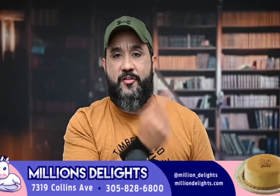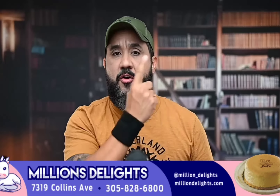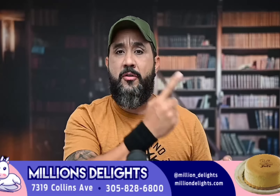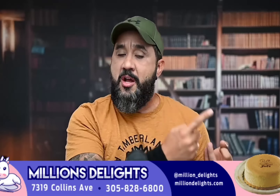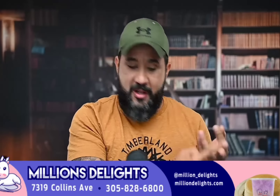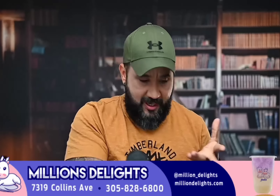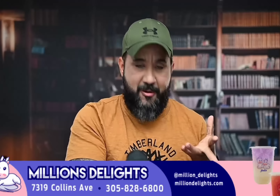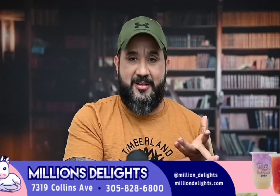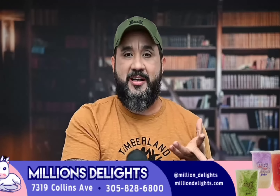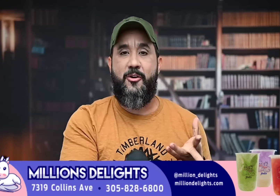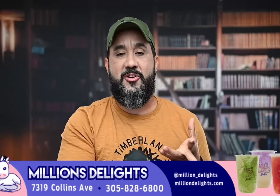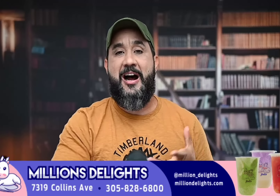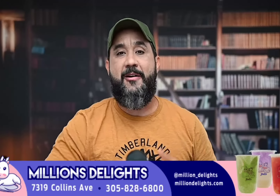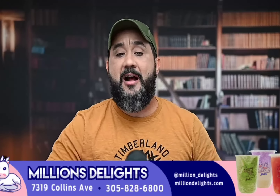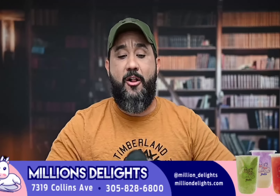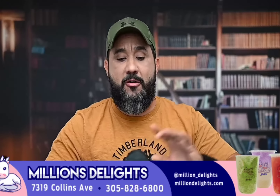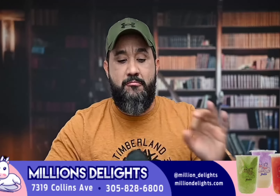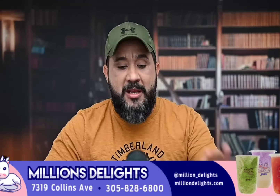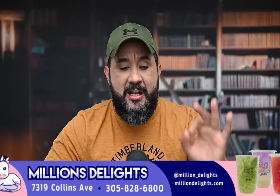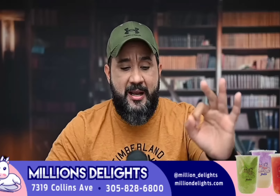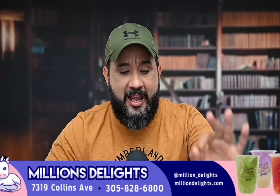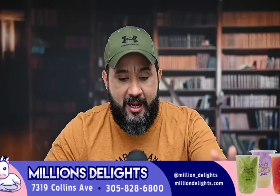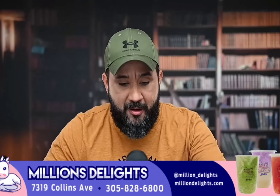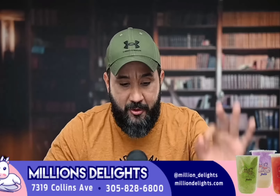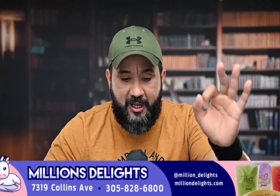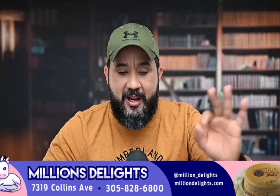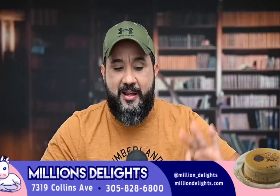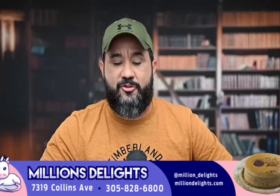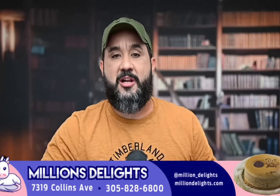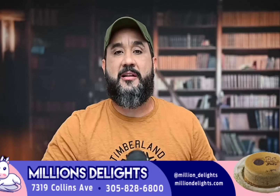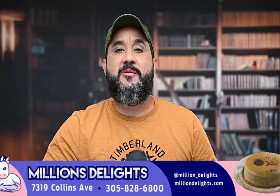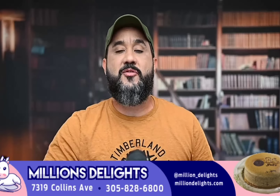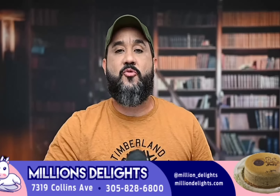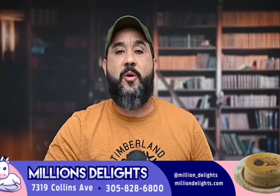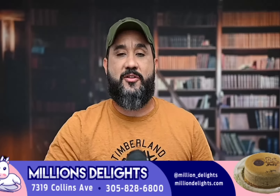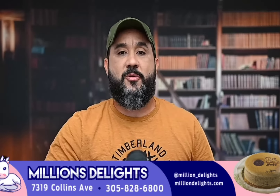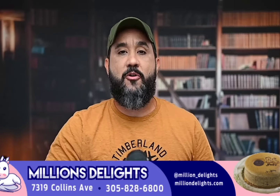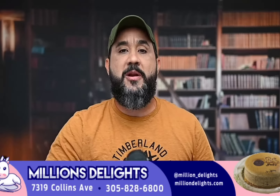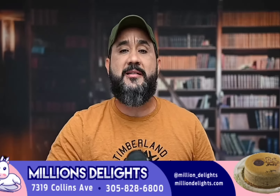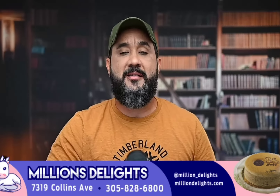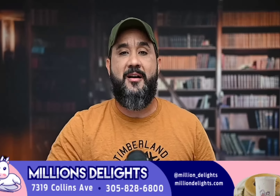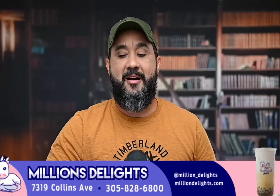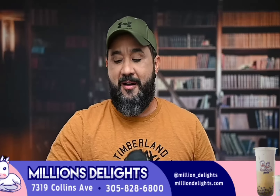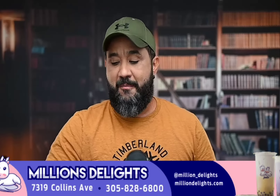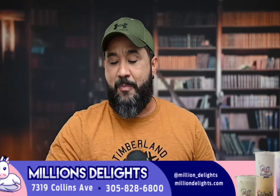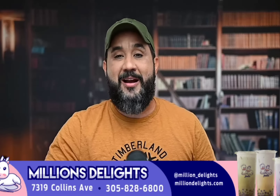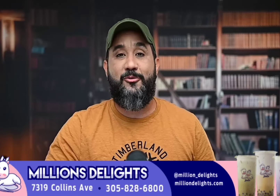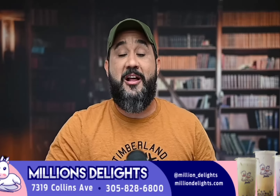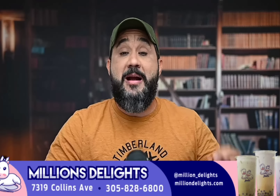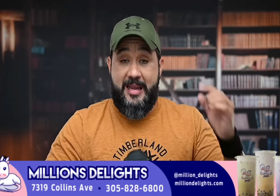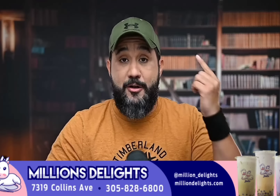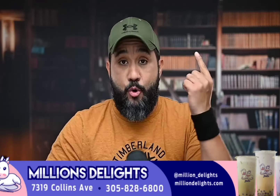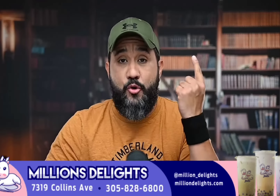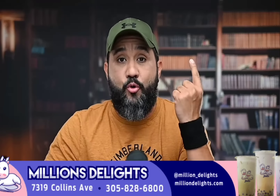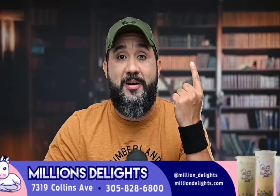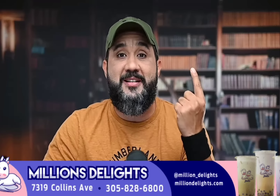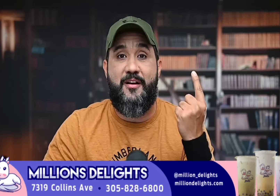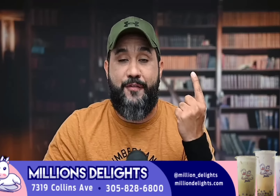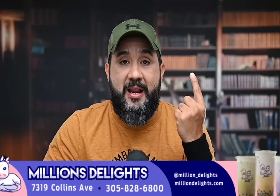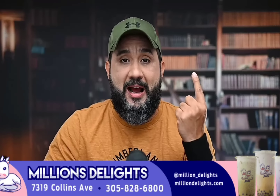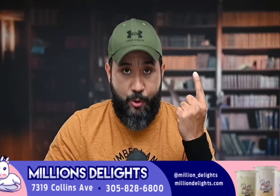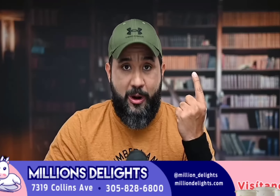una agresión ni de que Brasil los ha vetado Miren el reportaje de anoche de la televisión cubana sobre los bricks para que ustedes ve que incluso